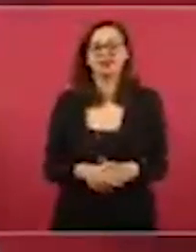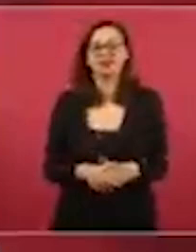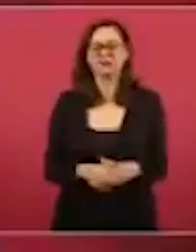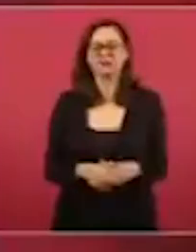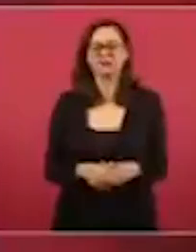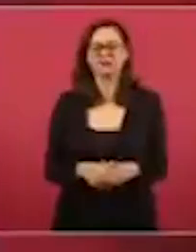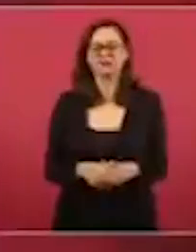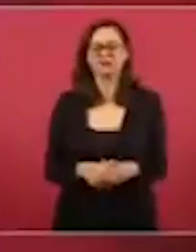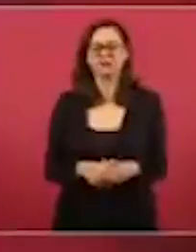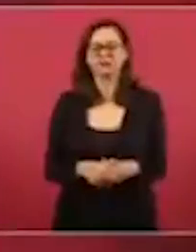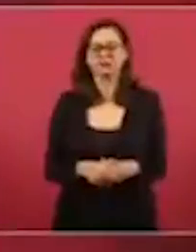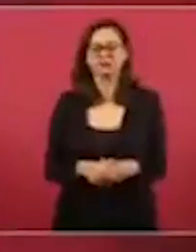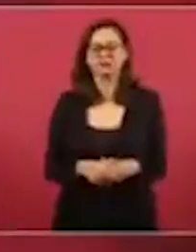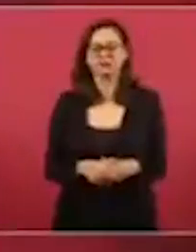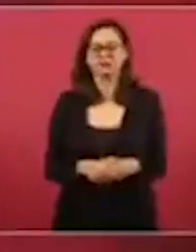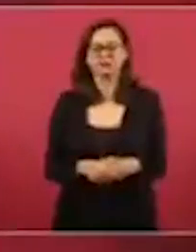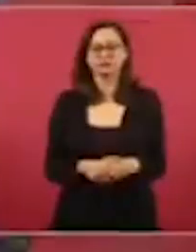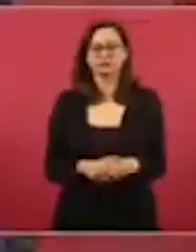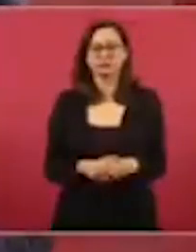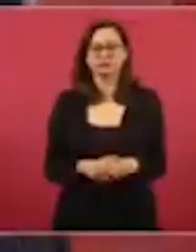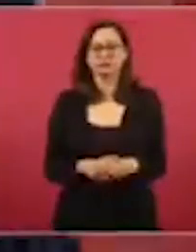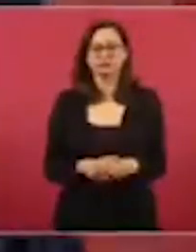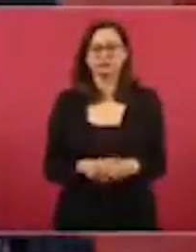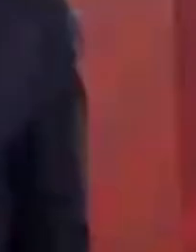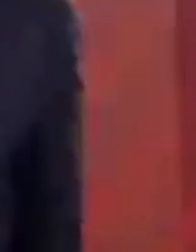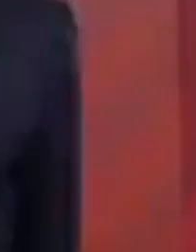Y quien